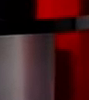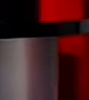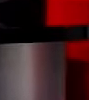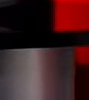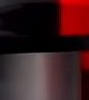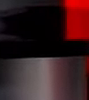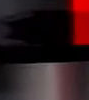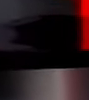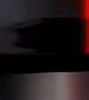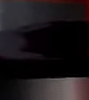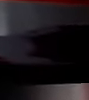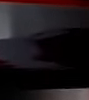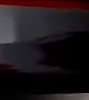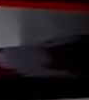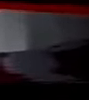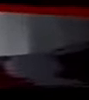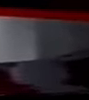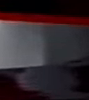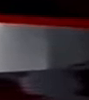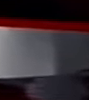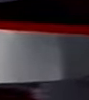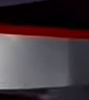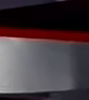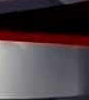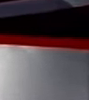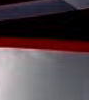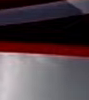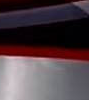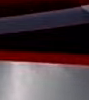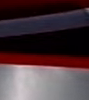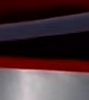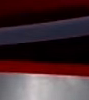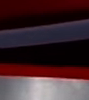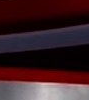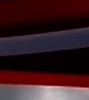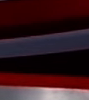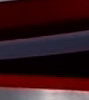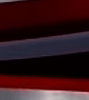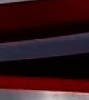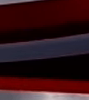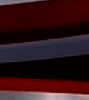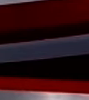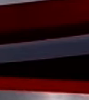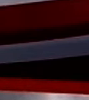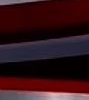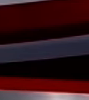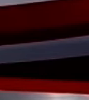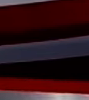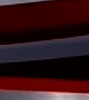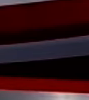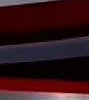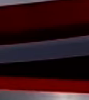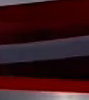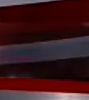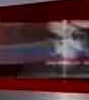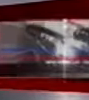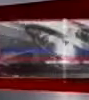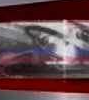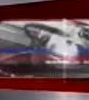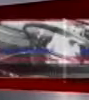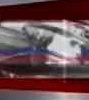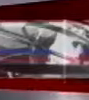Gracias por acompañarnos. Esta es la segunda emisión de Ahora Noticias en este 22 de noviembre, viernes. Estamos ya cerrando